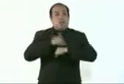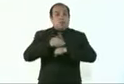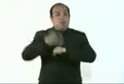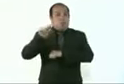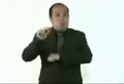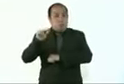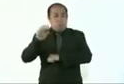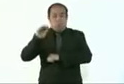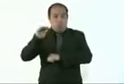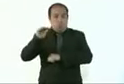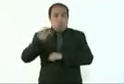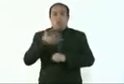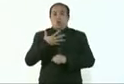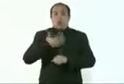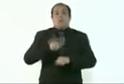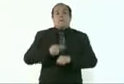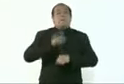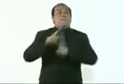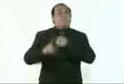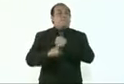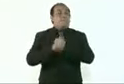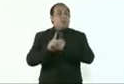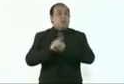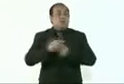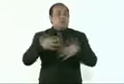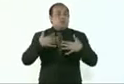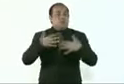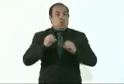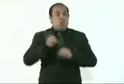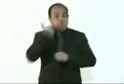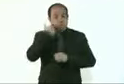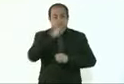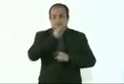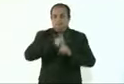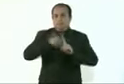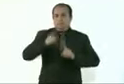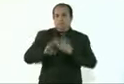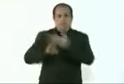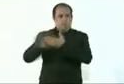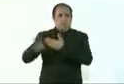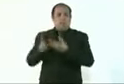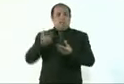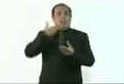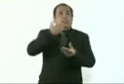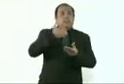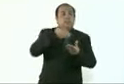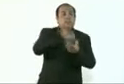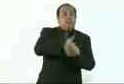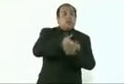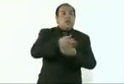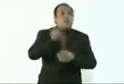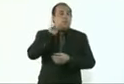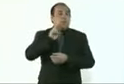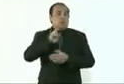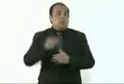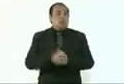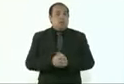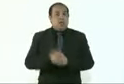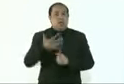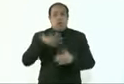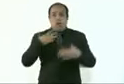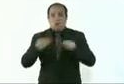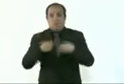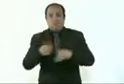dificultad respiratoria ni fiebre alta, eviten salir a hacer una prueba de COVID, dado la transmisión